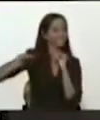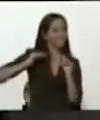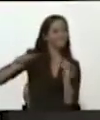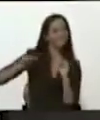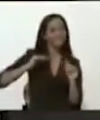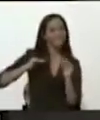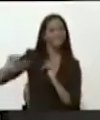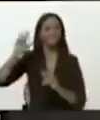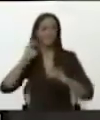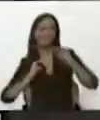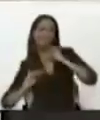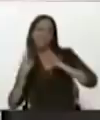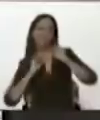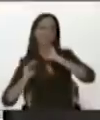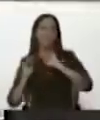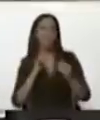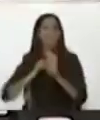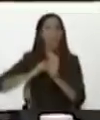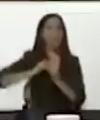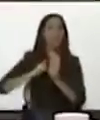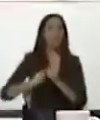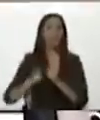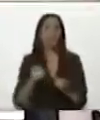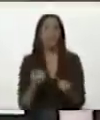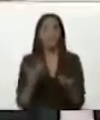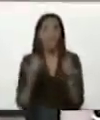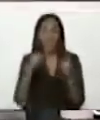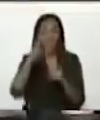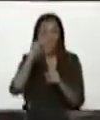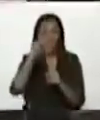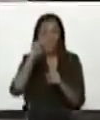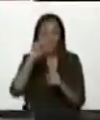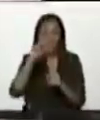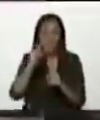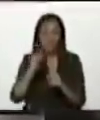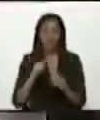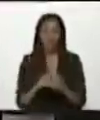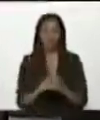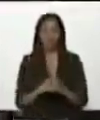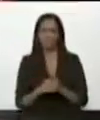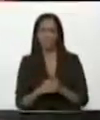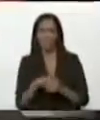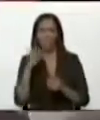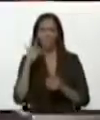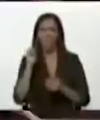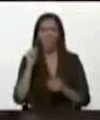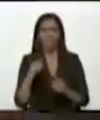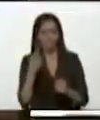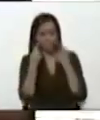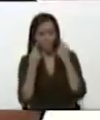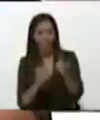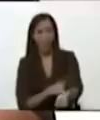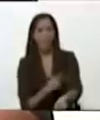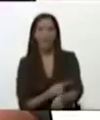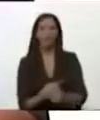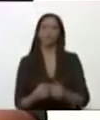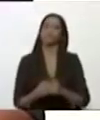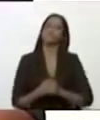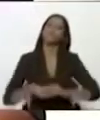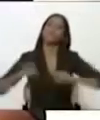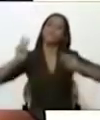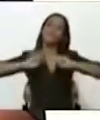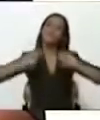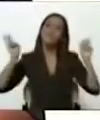La espoleta. ¡Llégate, Lara Farías! Mira, no me vas hermano, a provocar, no me vas a provocar. El tema es...